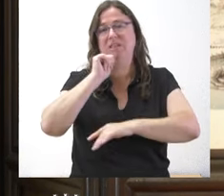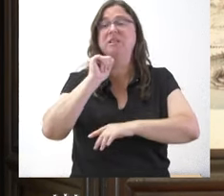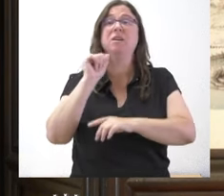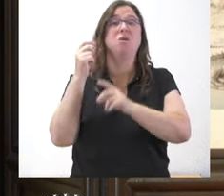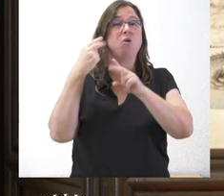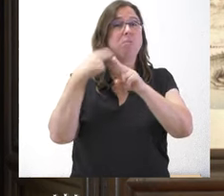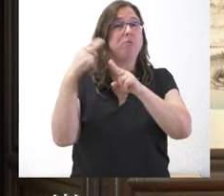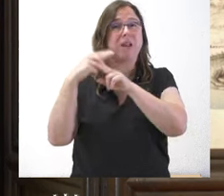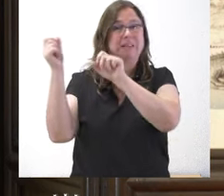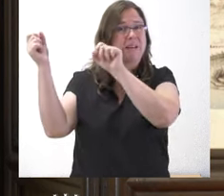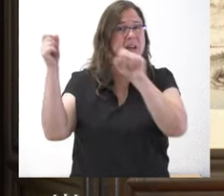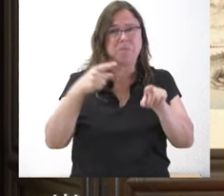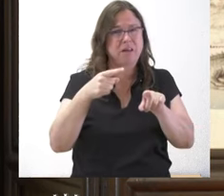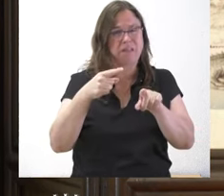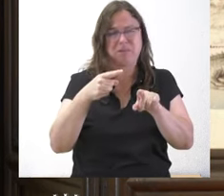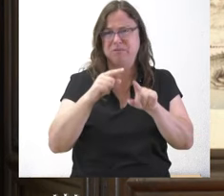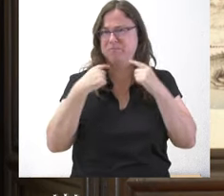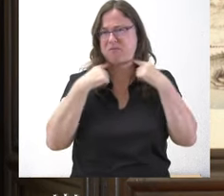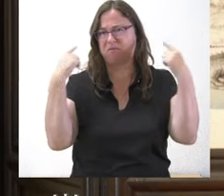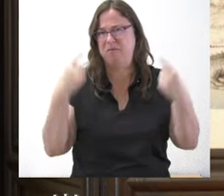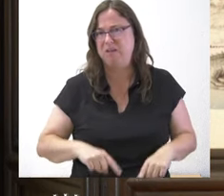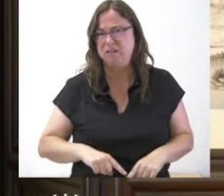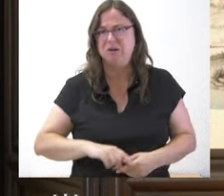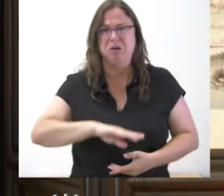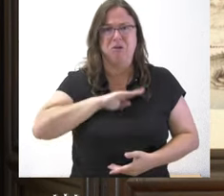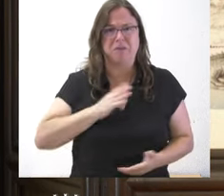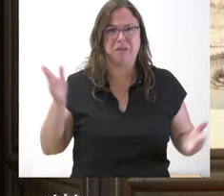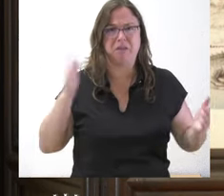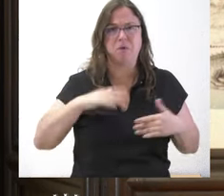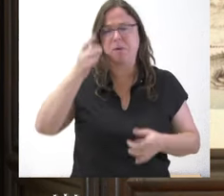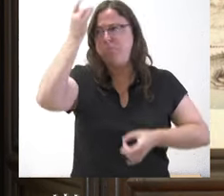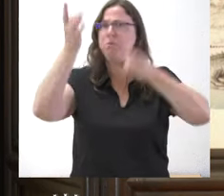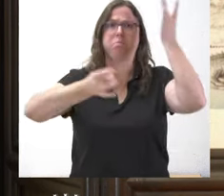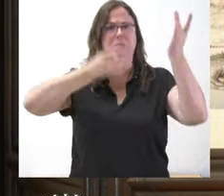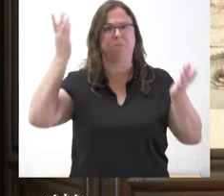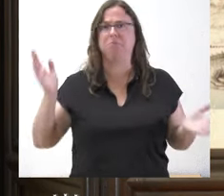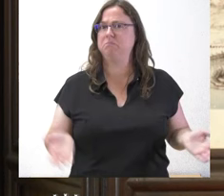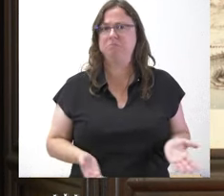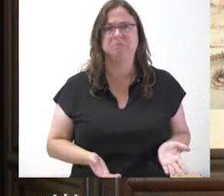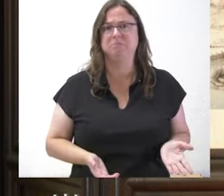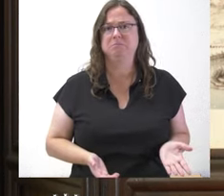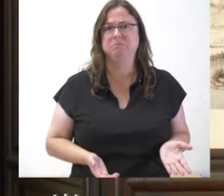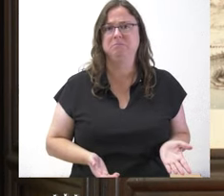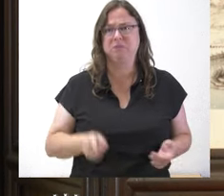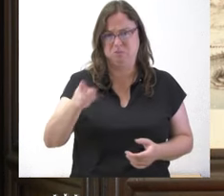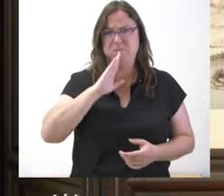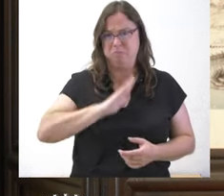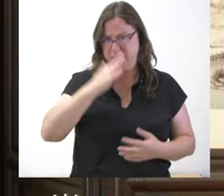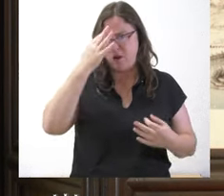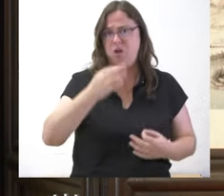inmigración desde la incompetencia a la improvisación a usted le parece